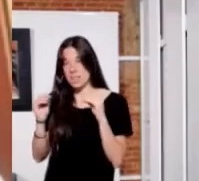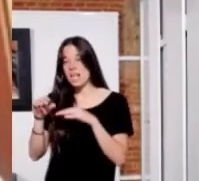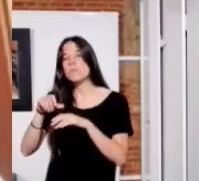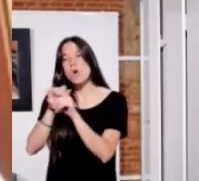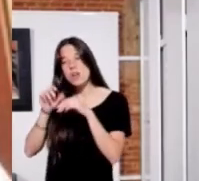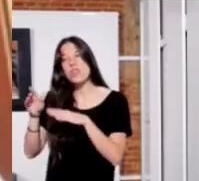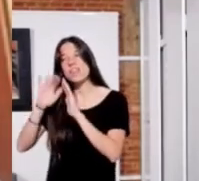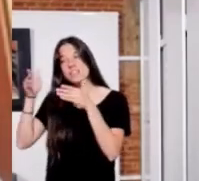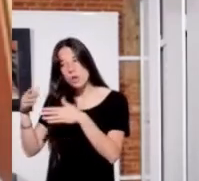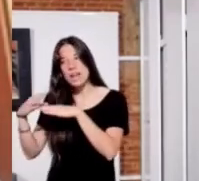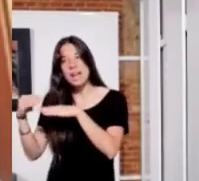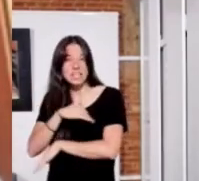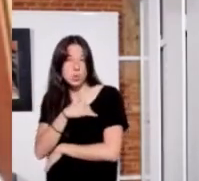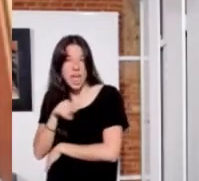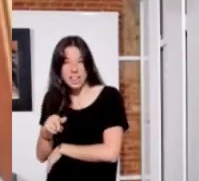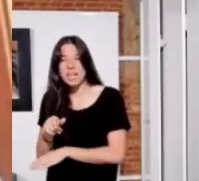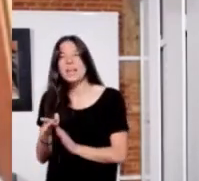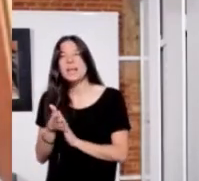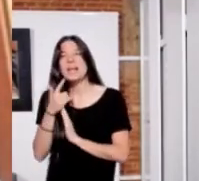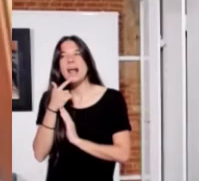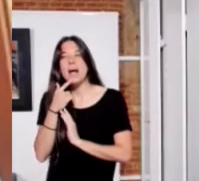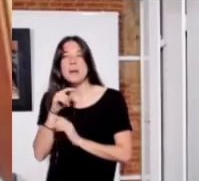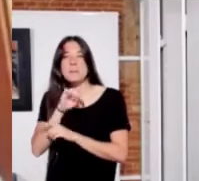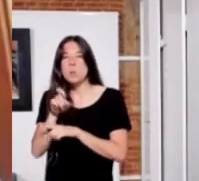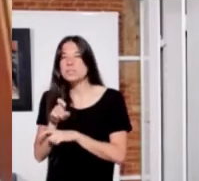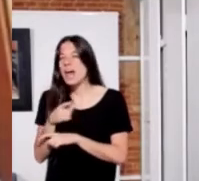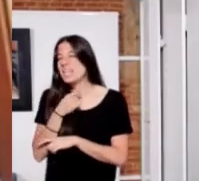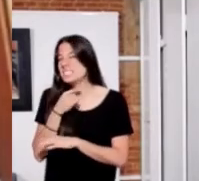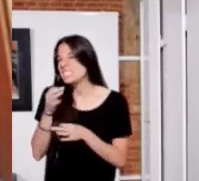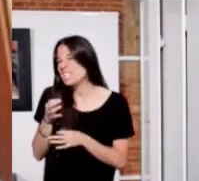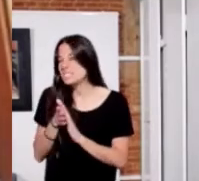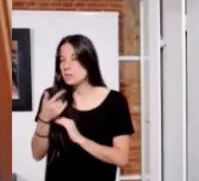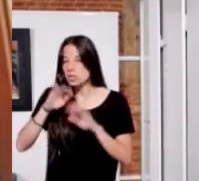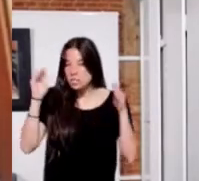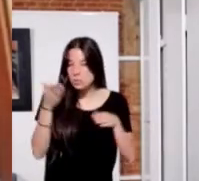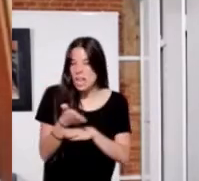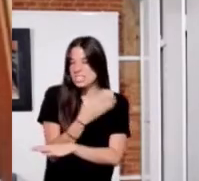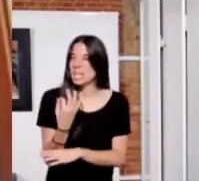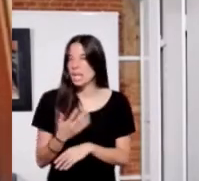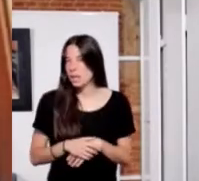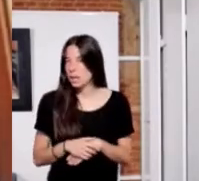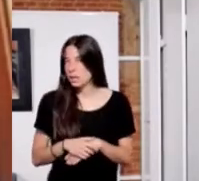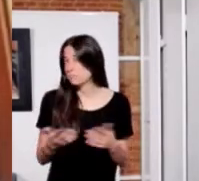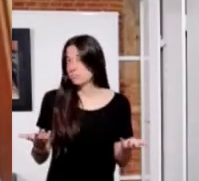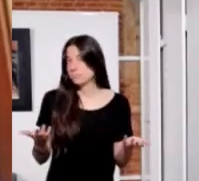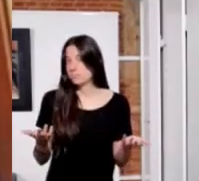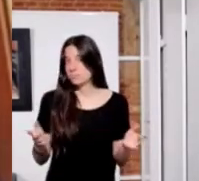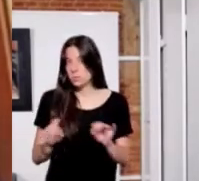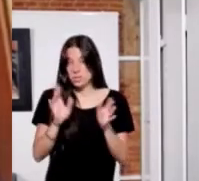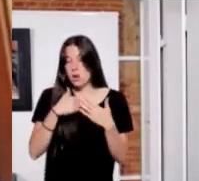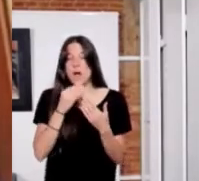la pregunta de chiste es ¿y en qué estábamos basados antes? ¿Y en qué estábamos centrados antes? Pues eso, en nuestra buena